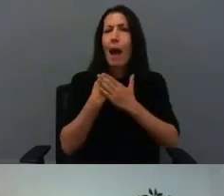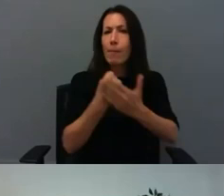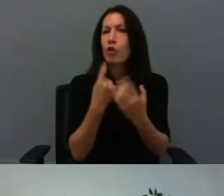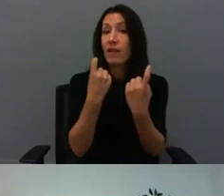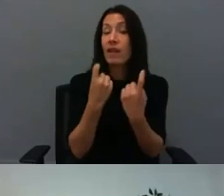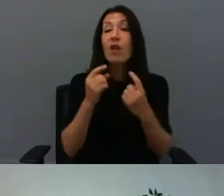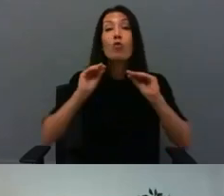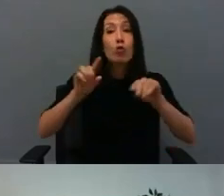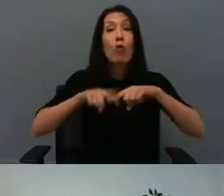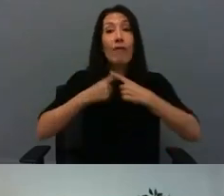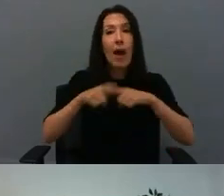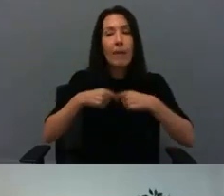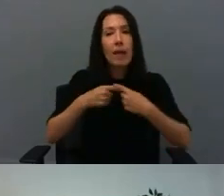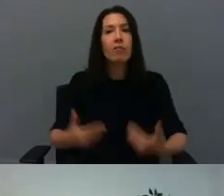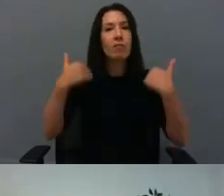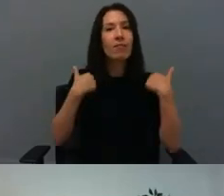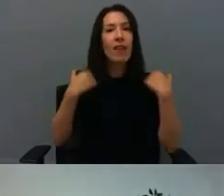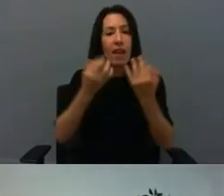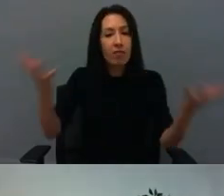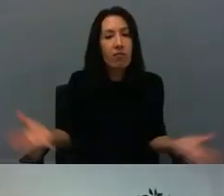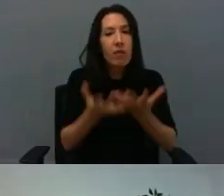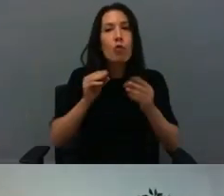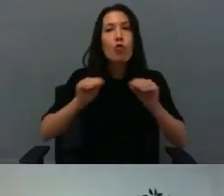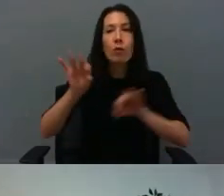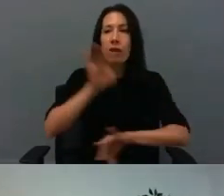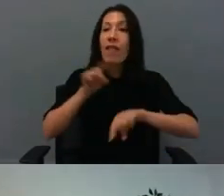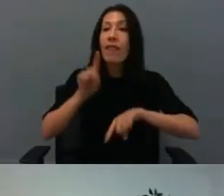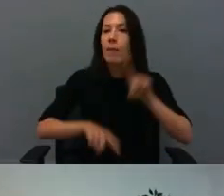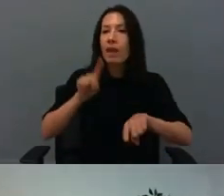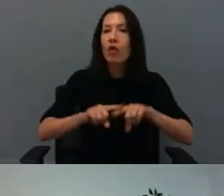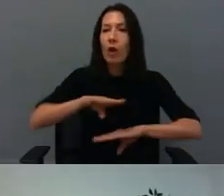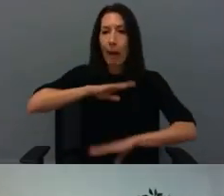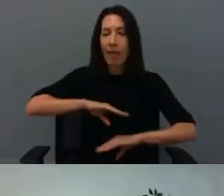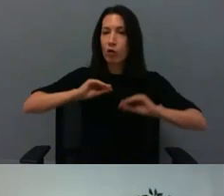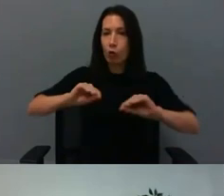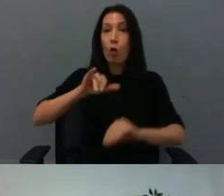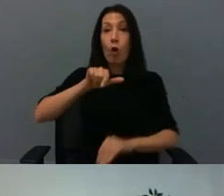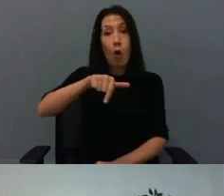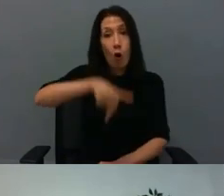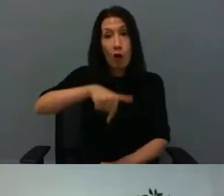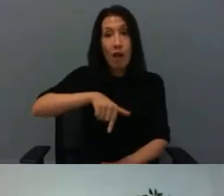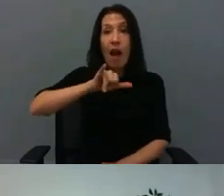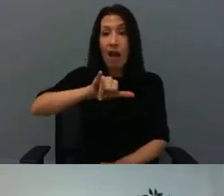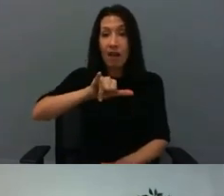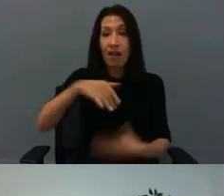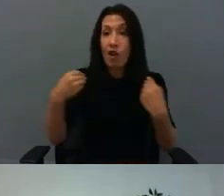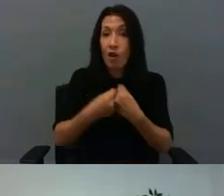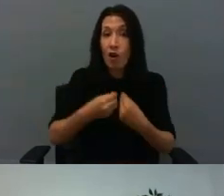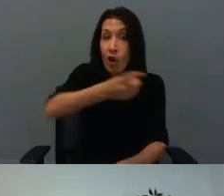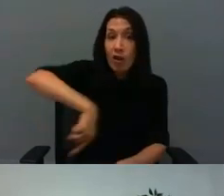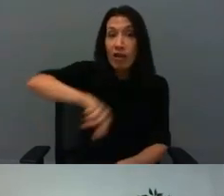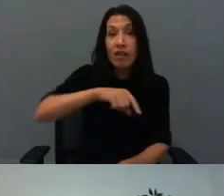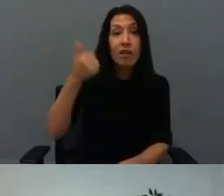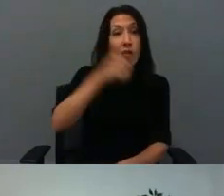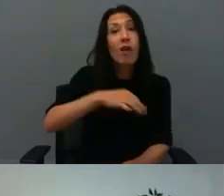fomenta su toma de decisiones en función de sus capacidades. Tenemos hoy con todas nosotras y